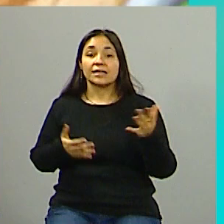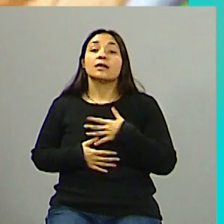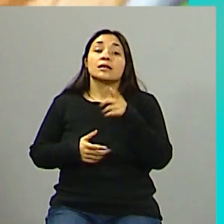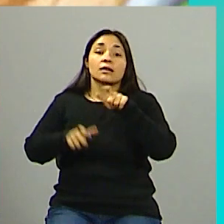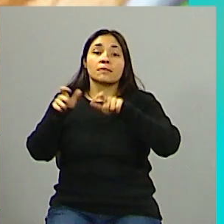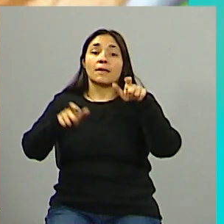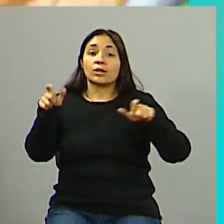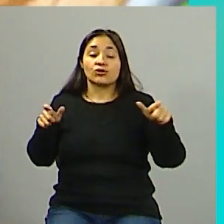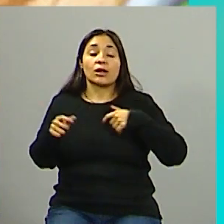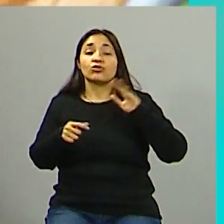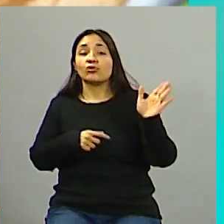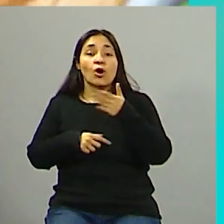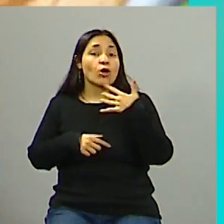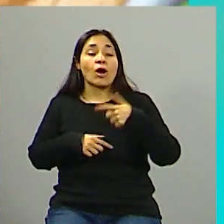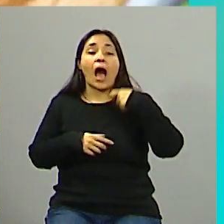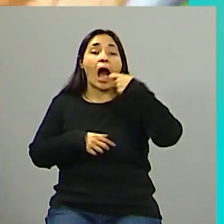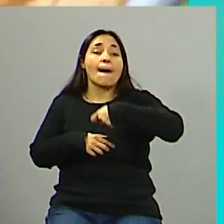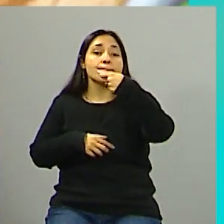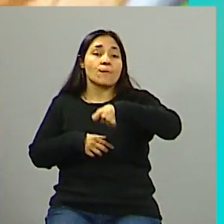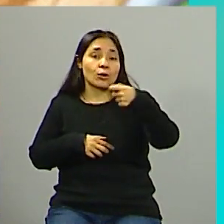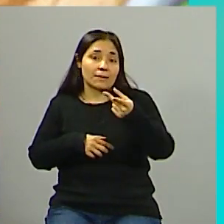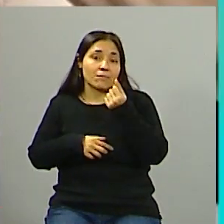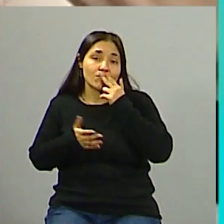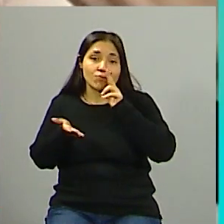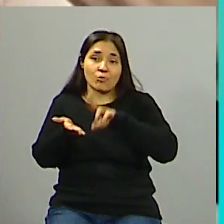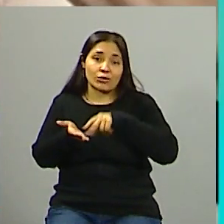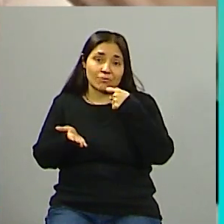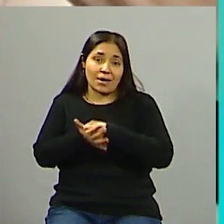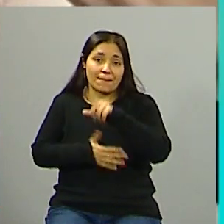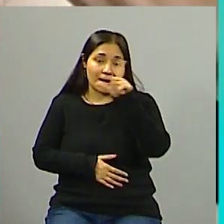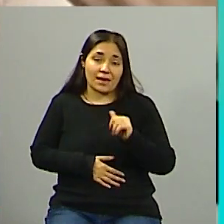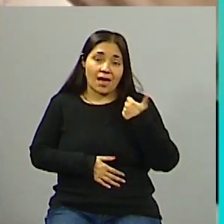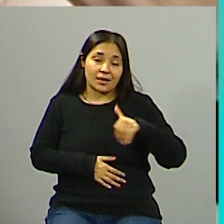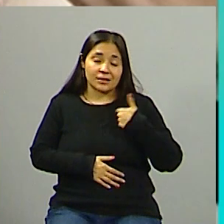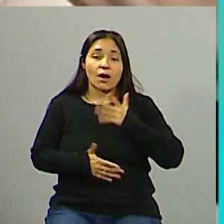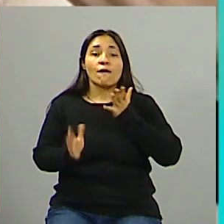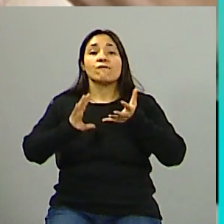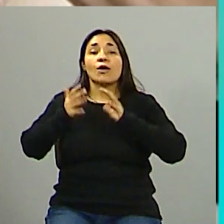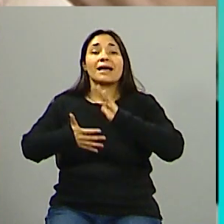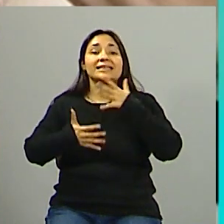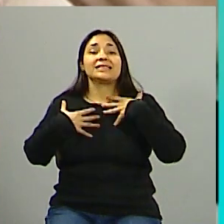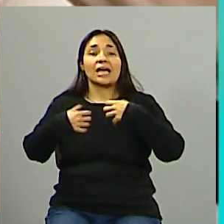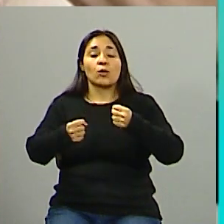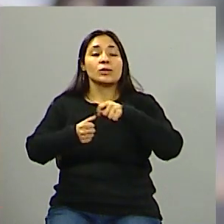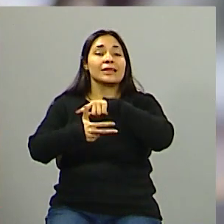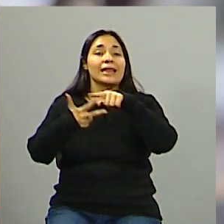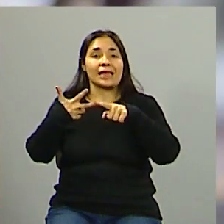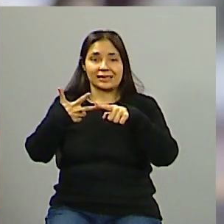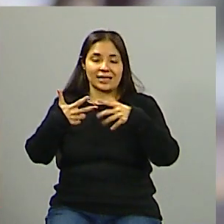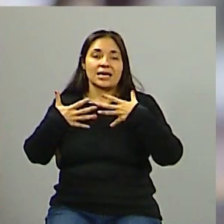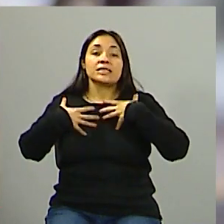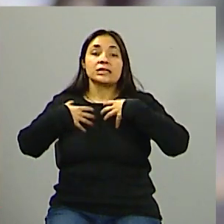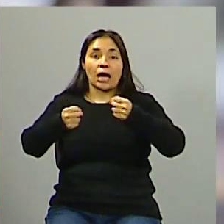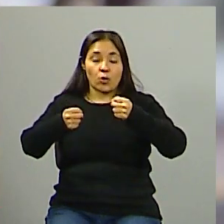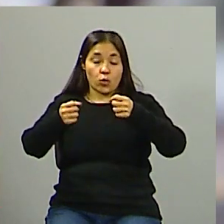que hacemos aportes y que vivimos en el territorio argentino, que el sistema de salud tiene 3 subsistemas. ¿Sí? Y no me